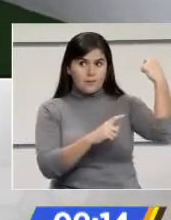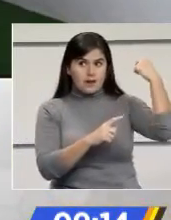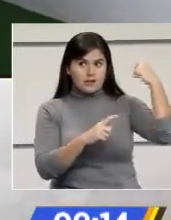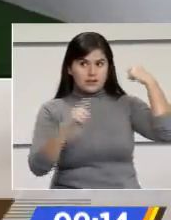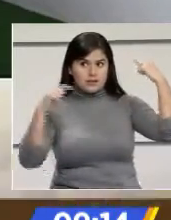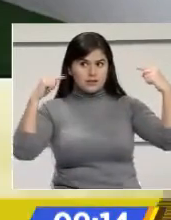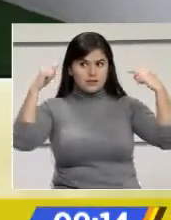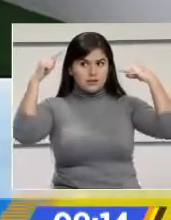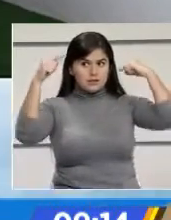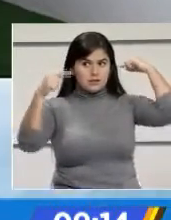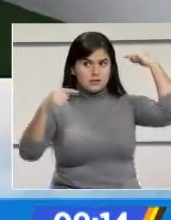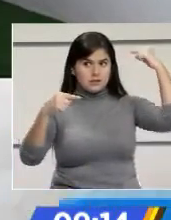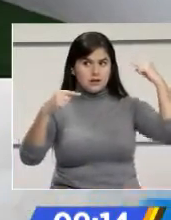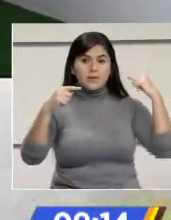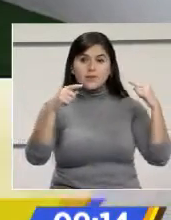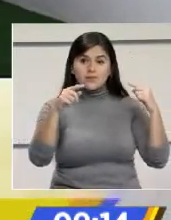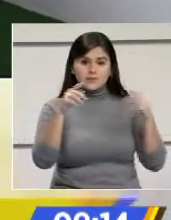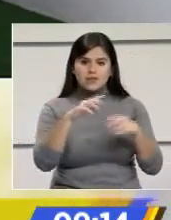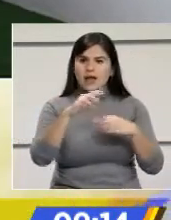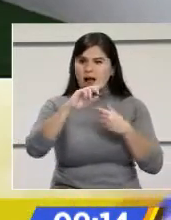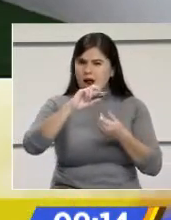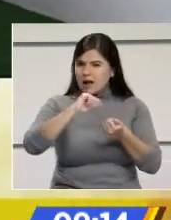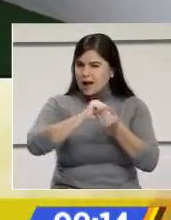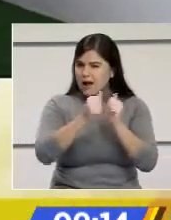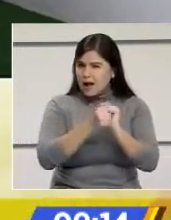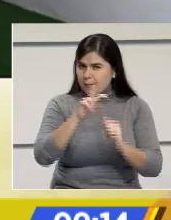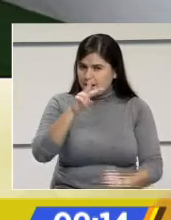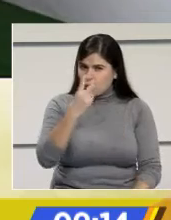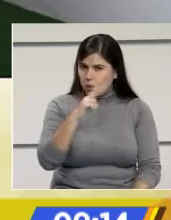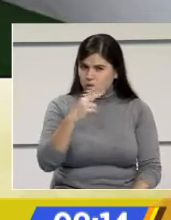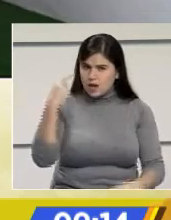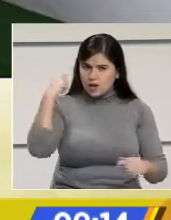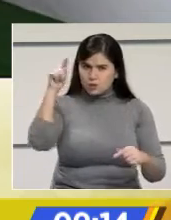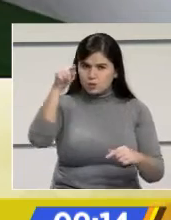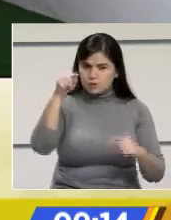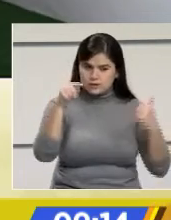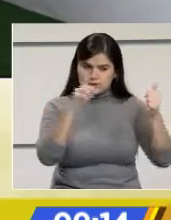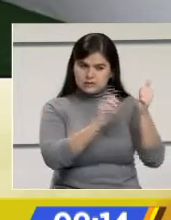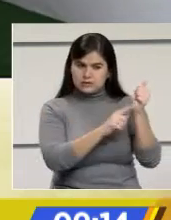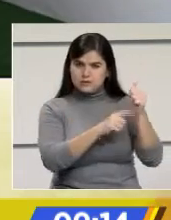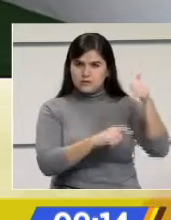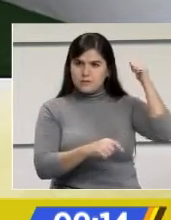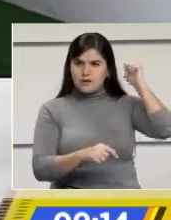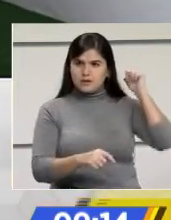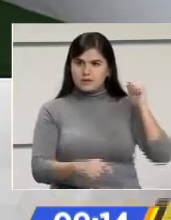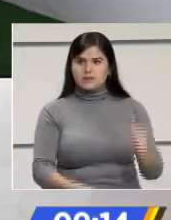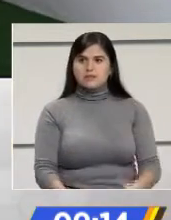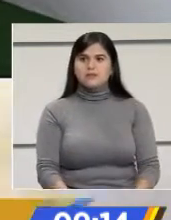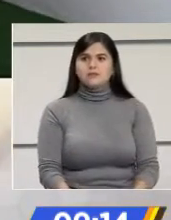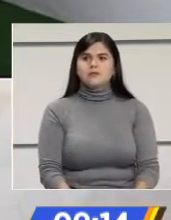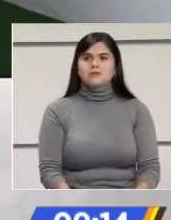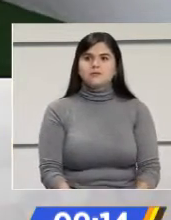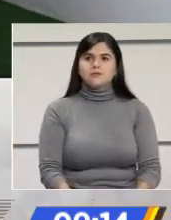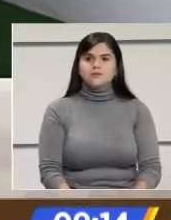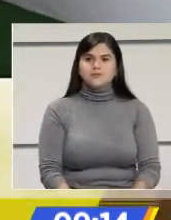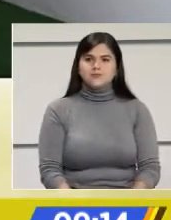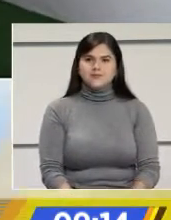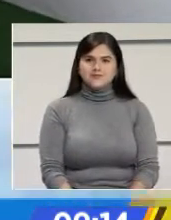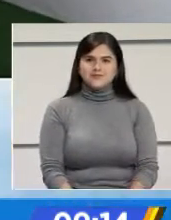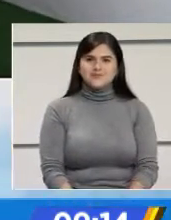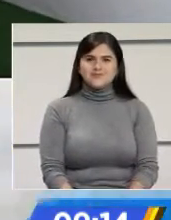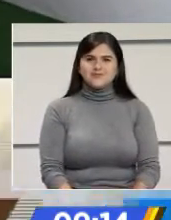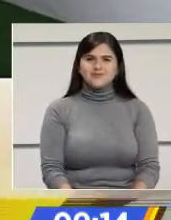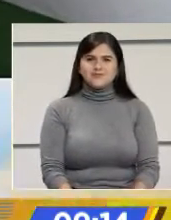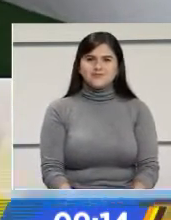Una mano atrás. Hacia atrás. Una mano así. Y la otra hacia adelante. Eso. Excelente. Taquita, mano, no los videos. Ay, Dios